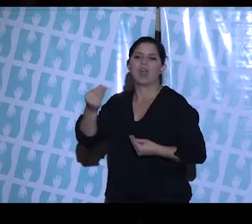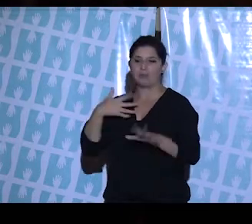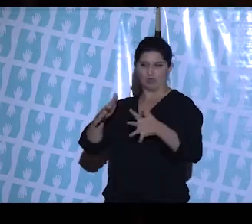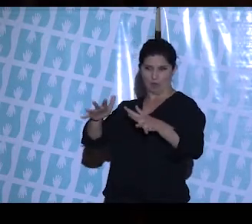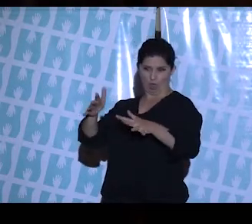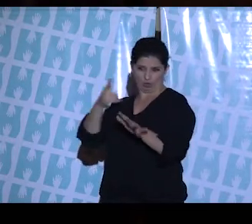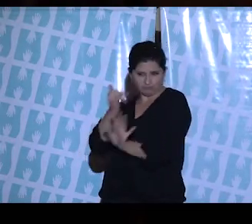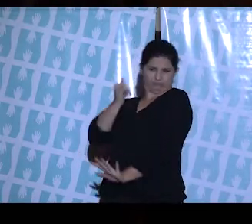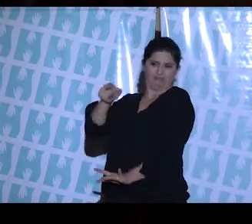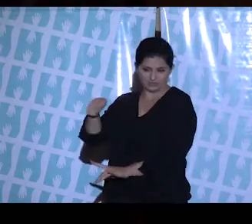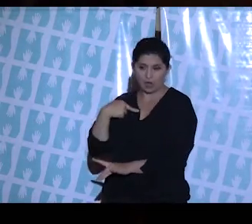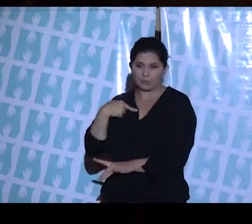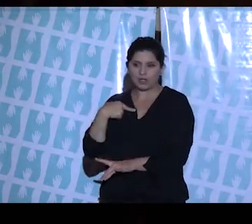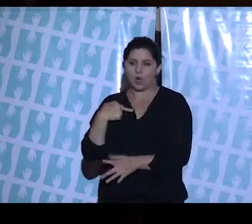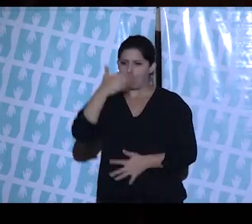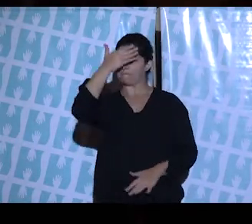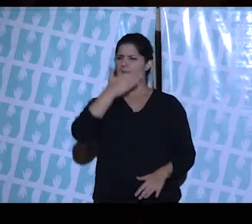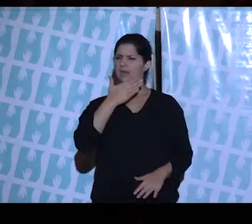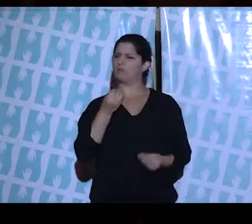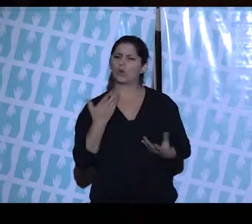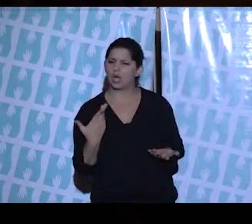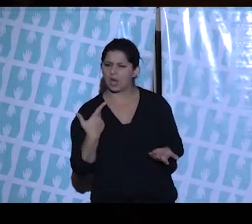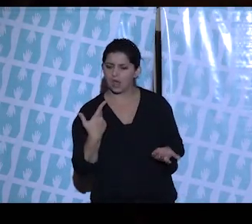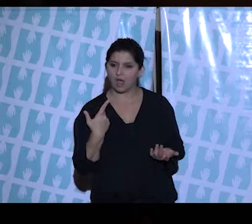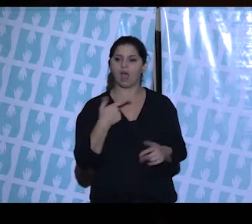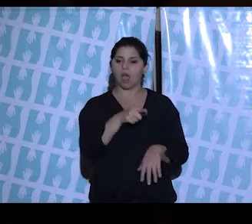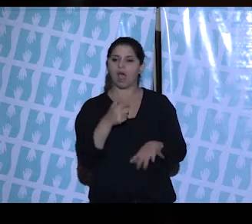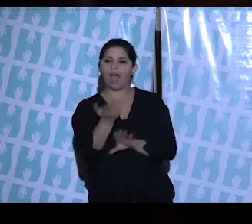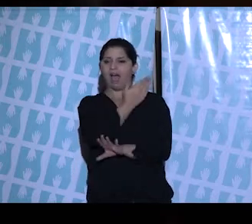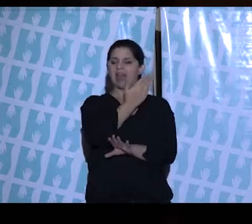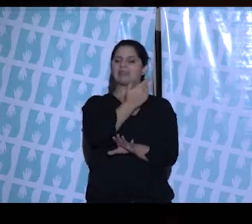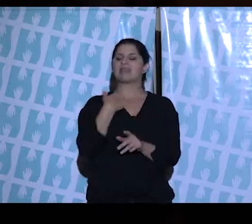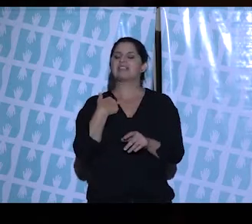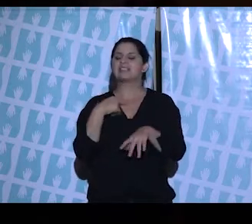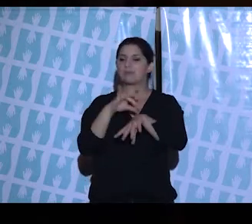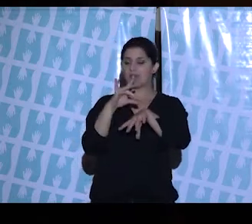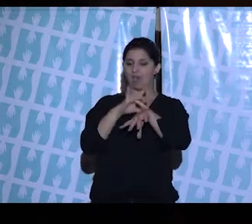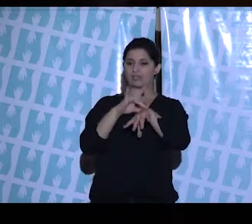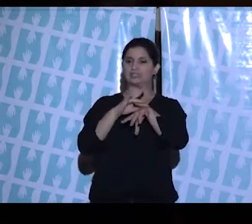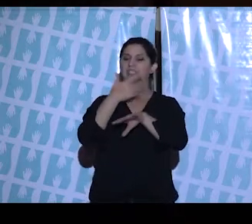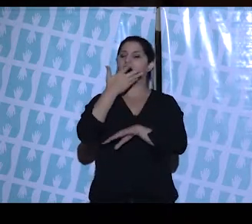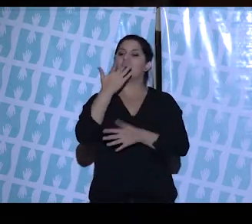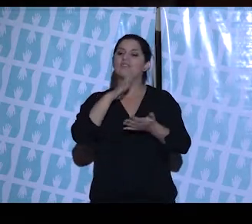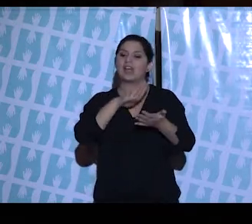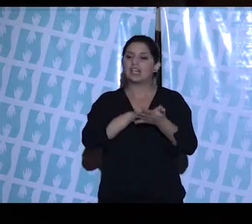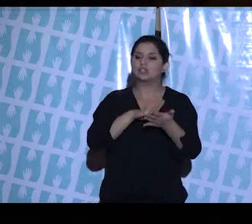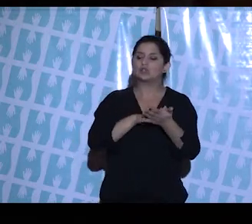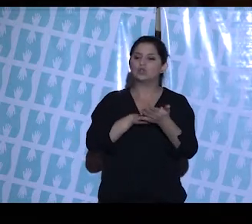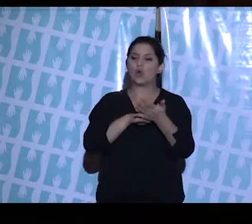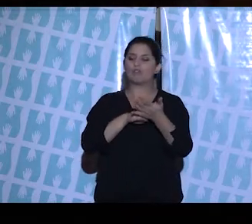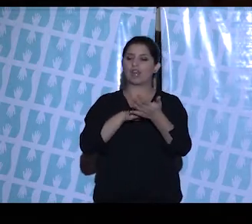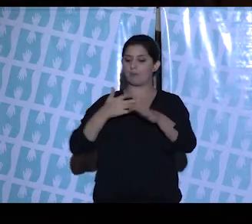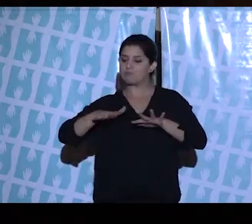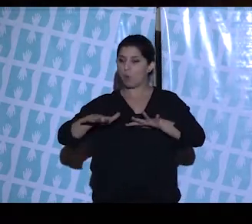agitante. En ese momento en la medicina, todo lo que implicaba un trastorno en el control